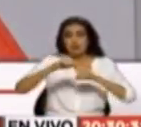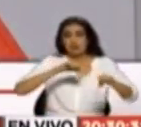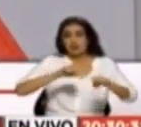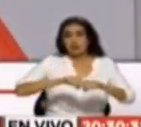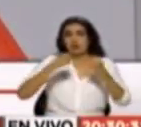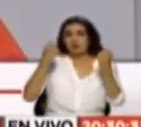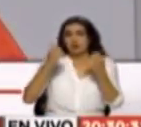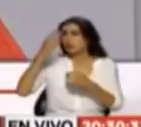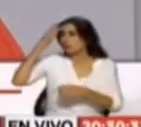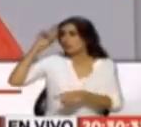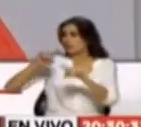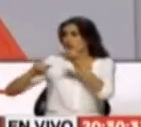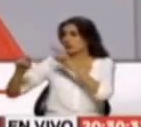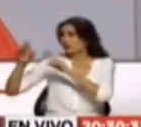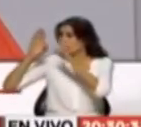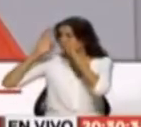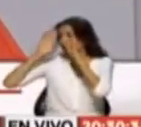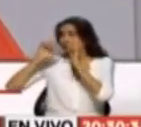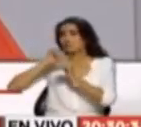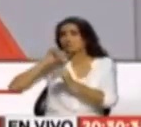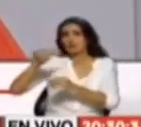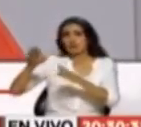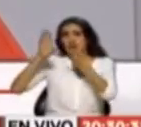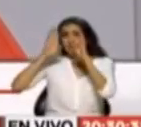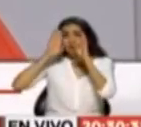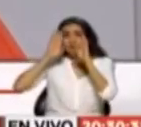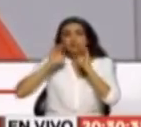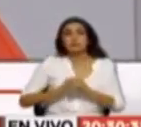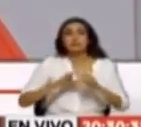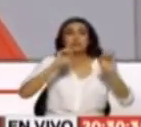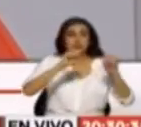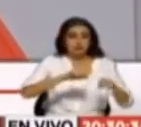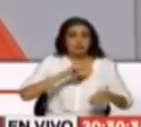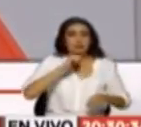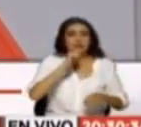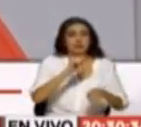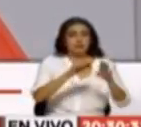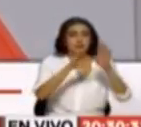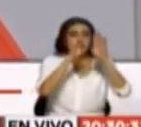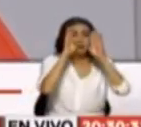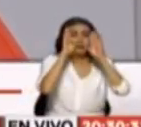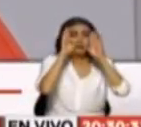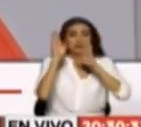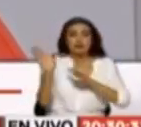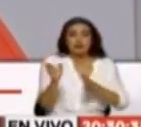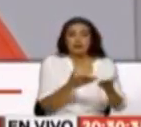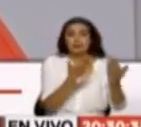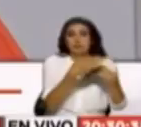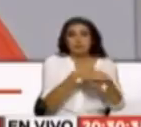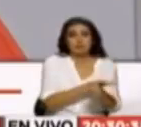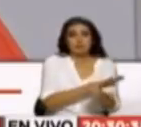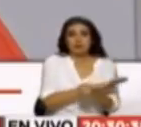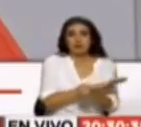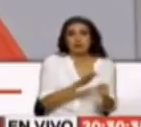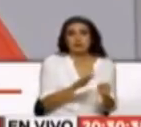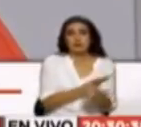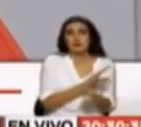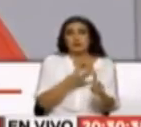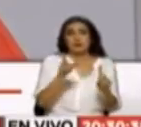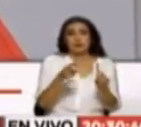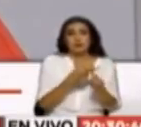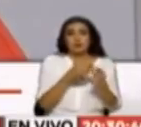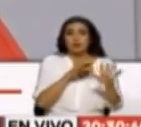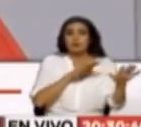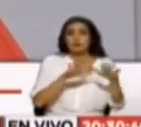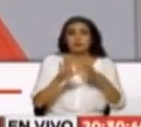en el comité. Y que se sentía desatendido, ¿sabes? Se sentía desatendido y era una aspiración legítima que logramos saldar con la... fue una de las primeras